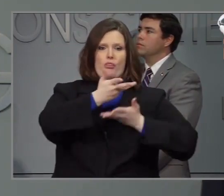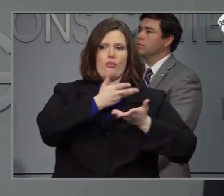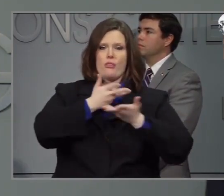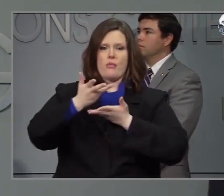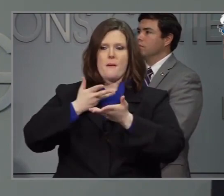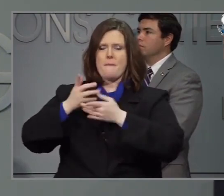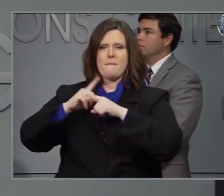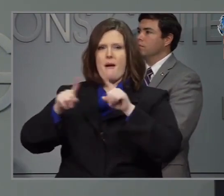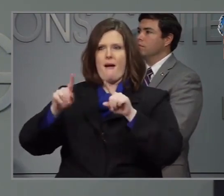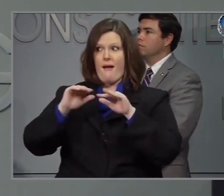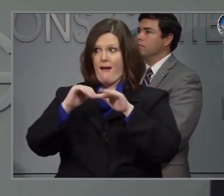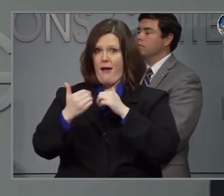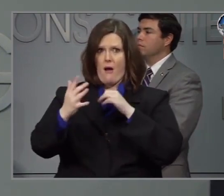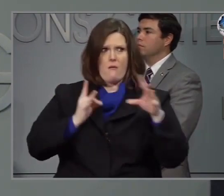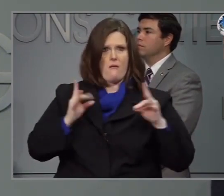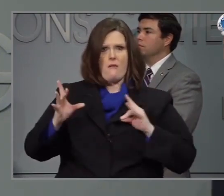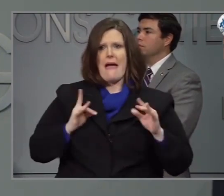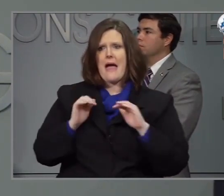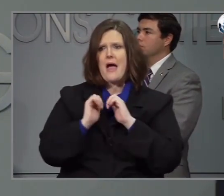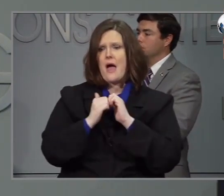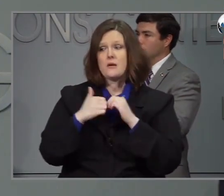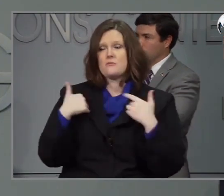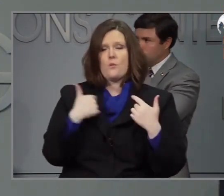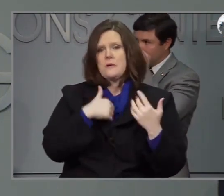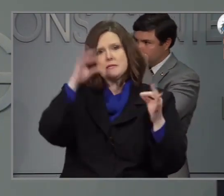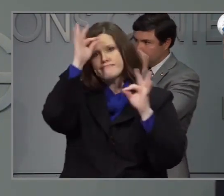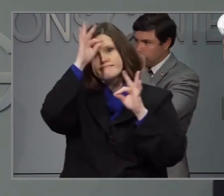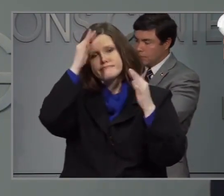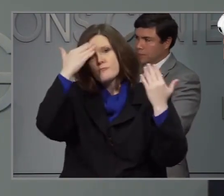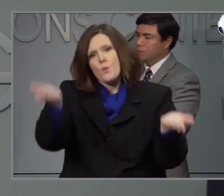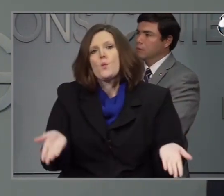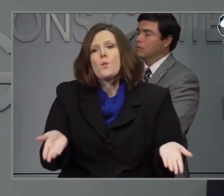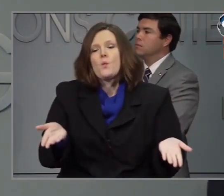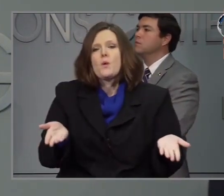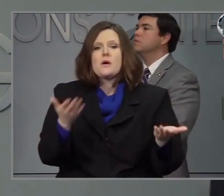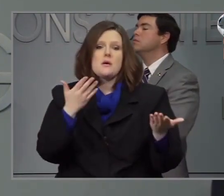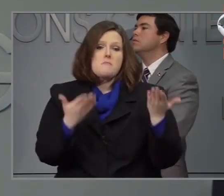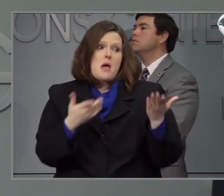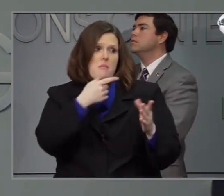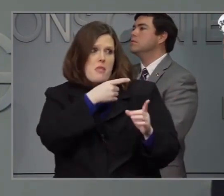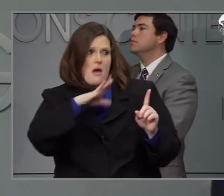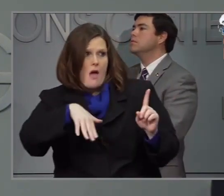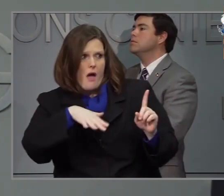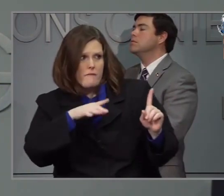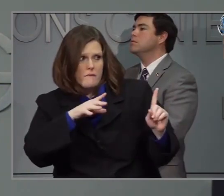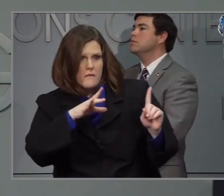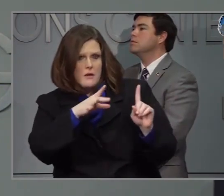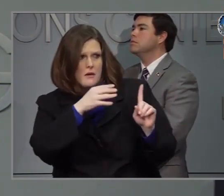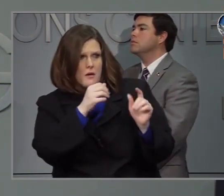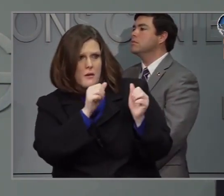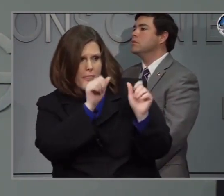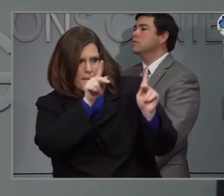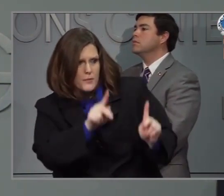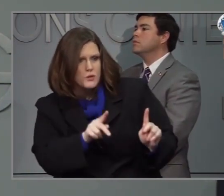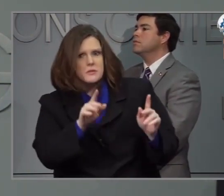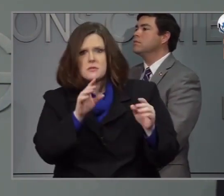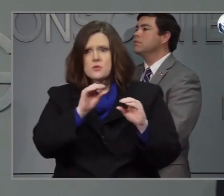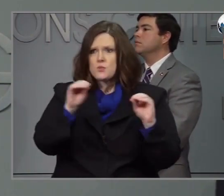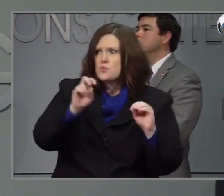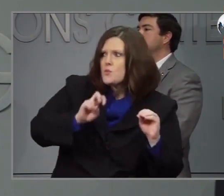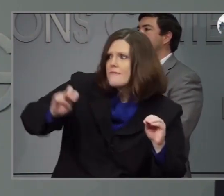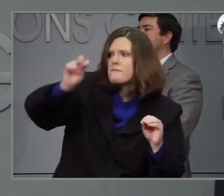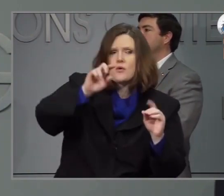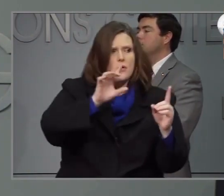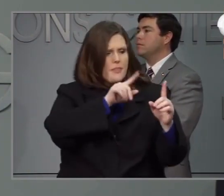son los que tienen transmisión comunidad esto que sí que no sabemos cómo ellos se contagiaron kobe 19 es algo